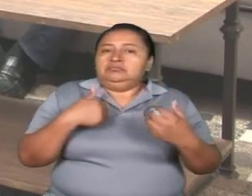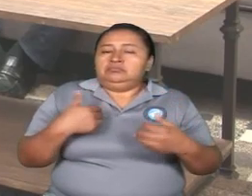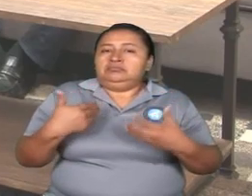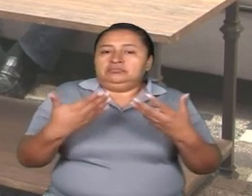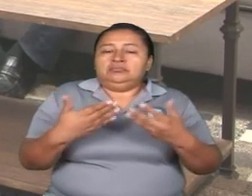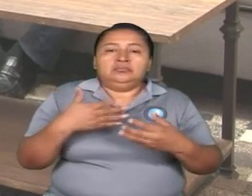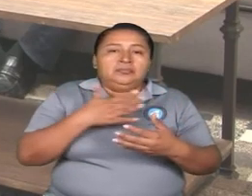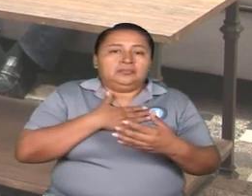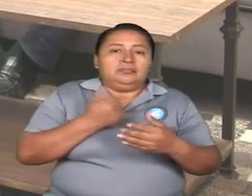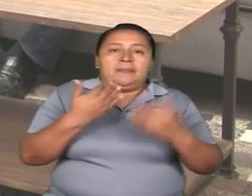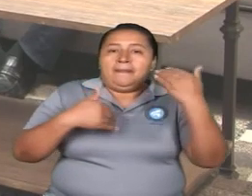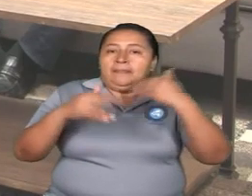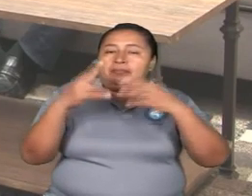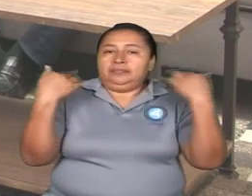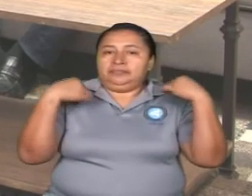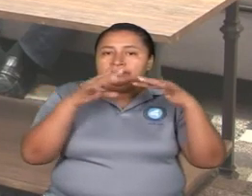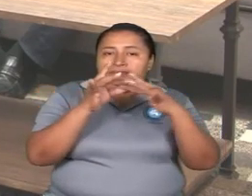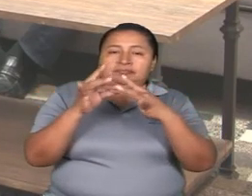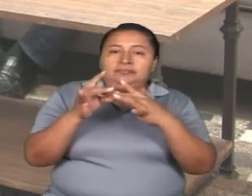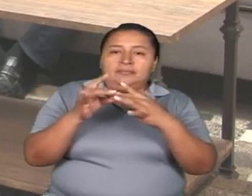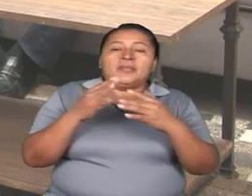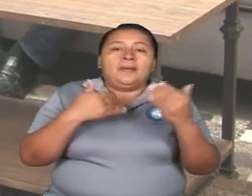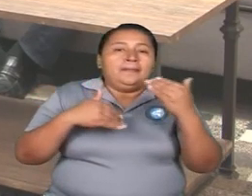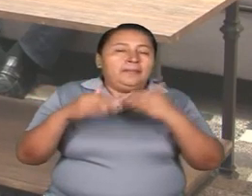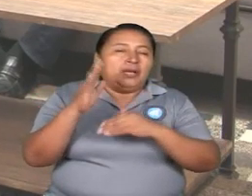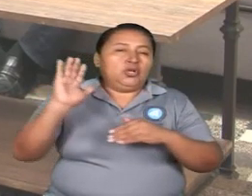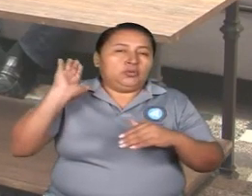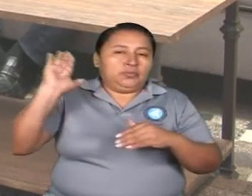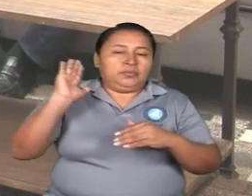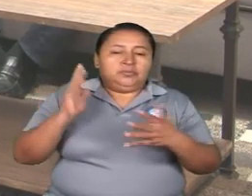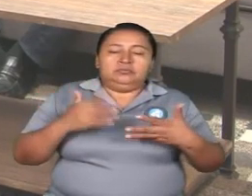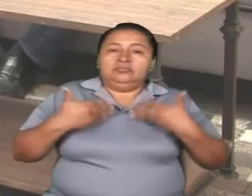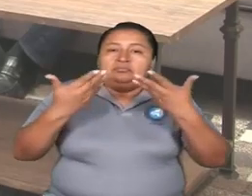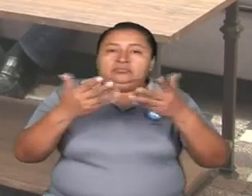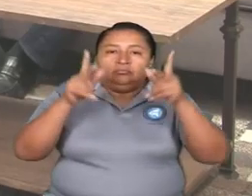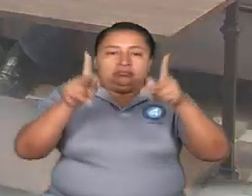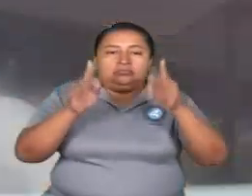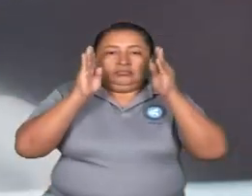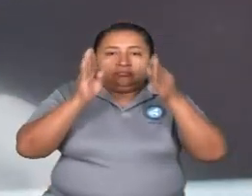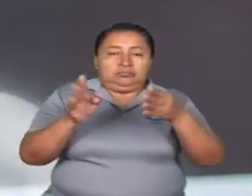cada vez más profesional, más comprometido con el servicio público